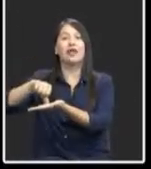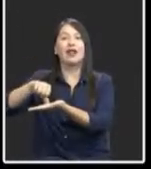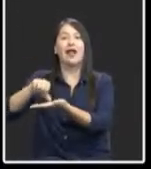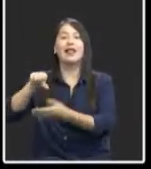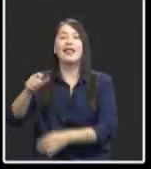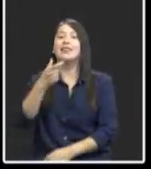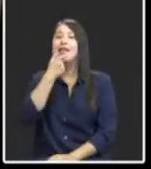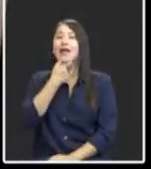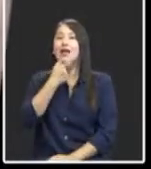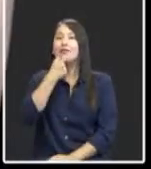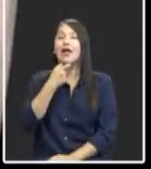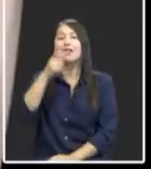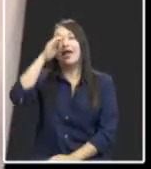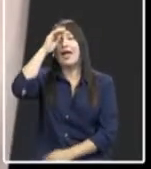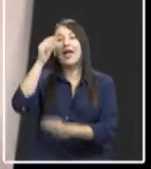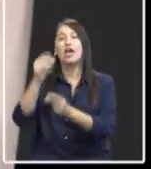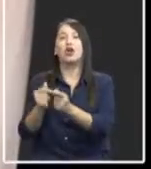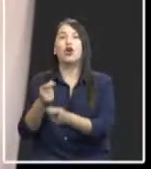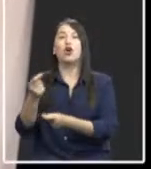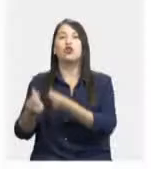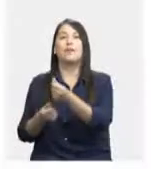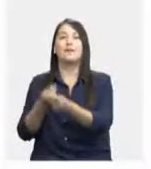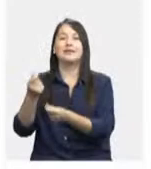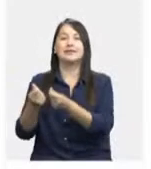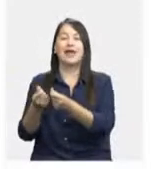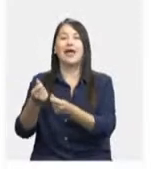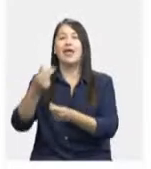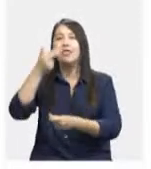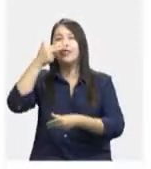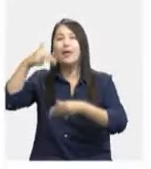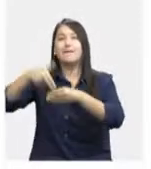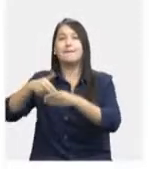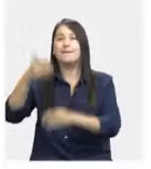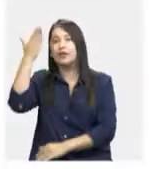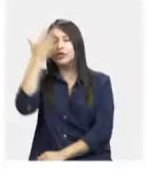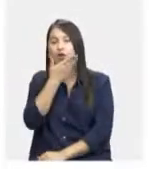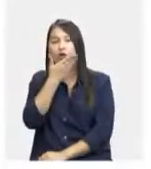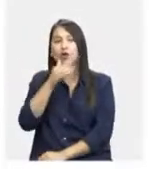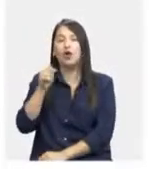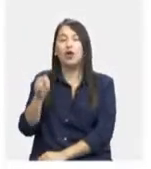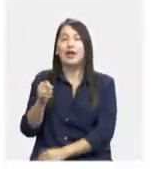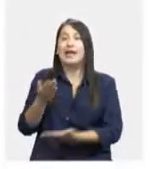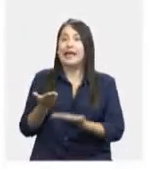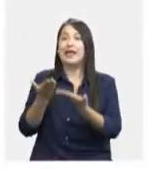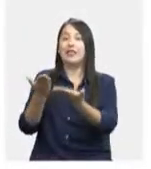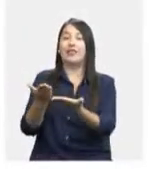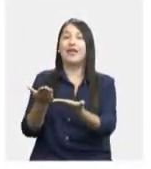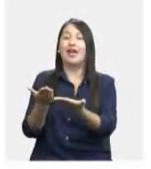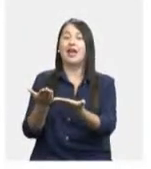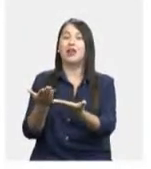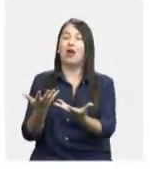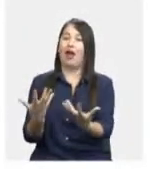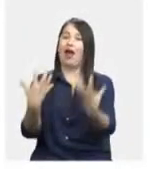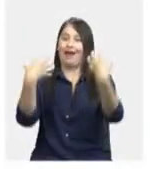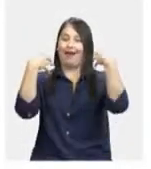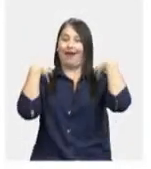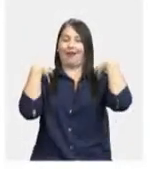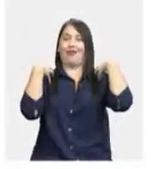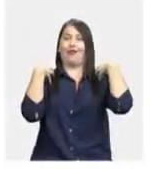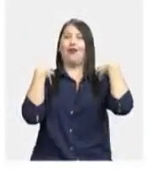No era un economista de petróleo, era un economista del Banco Central. Y cuando le dieron este puesto, él escribió este artículo que